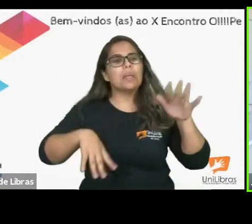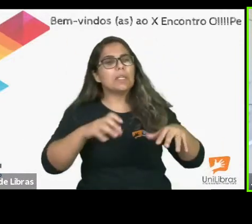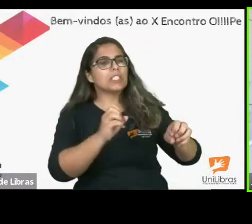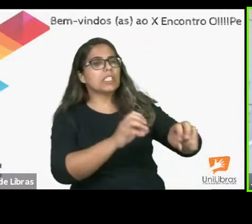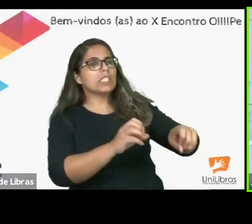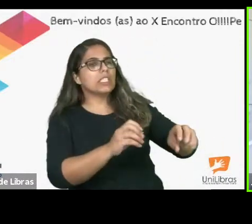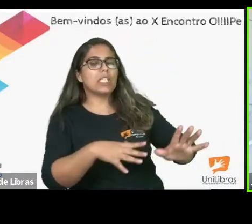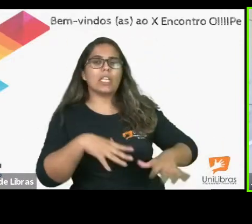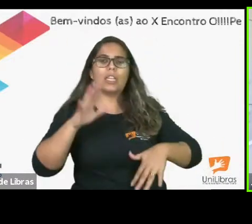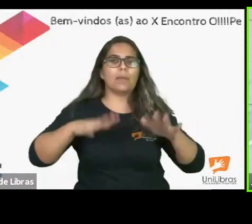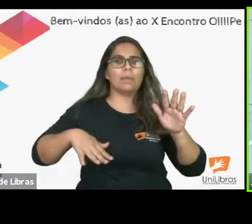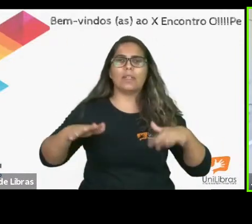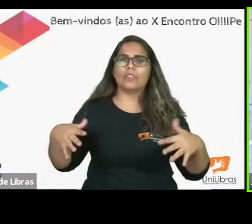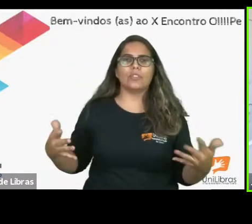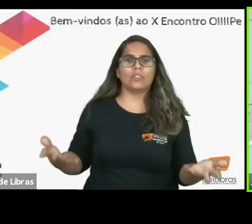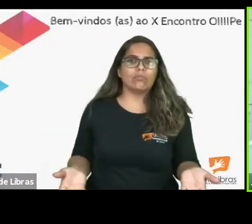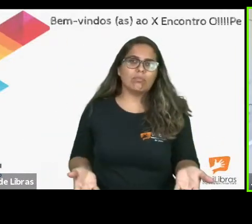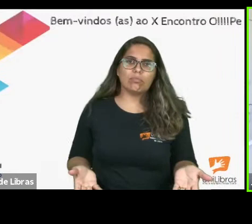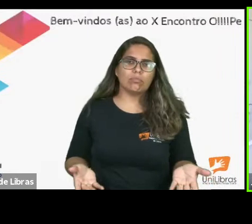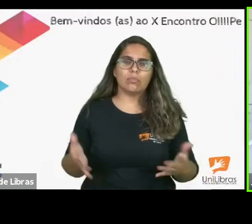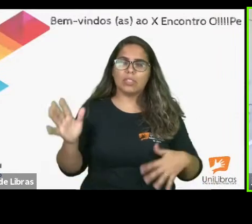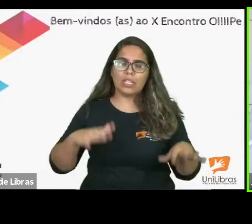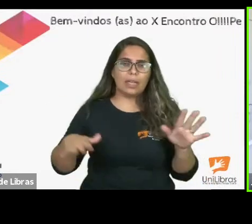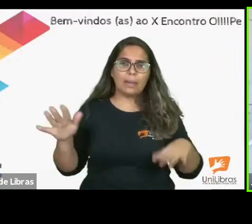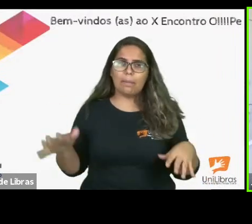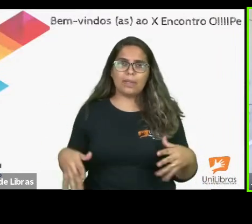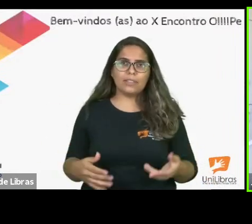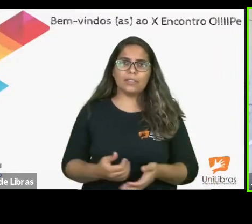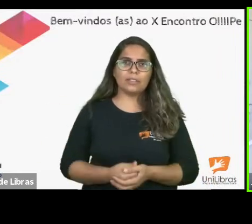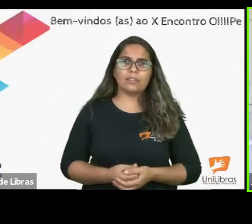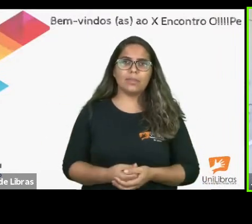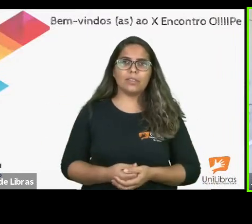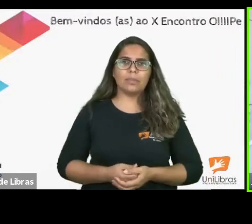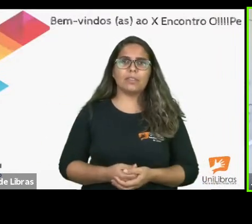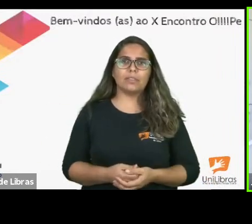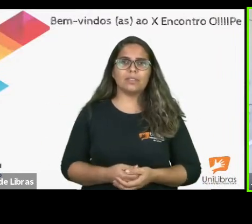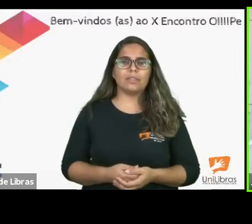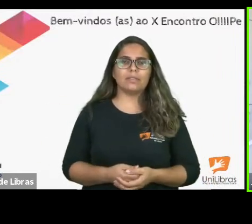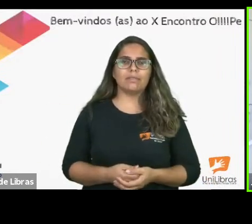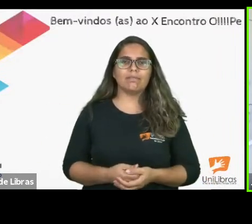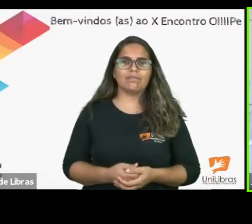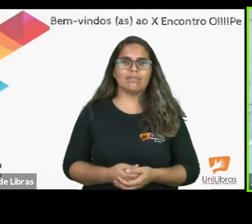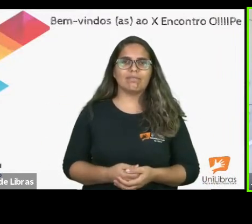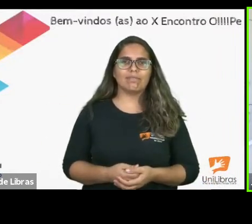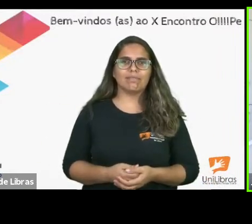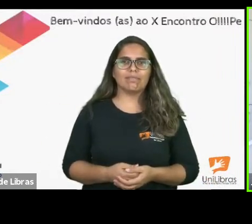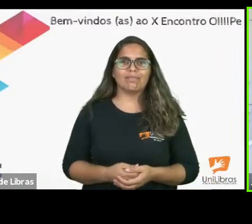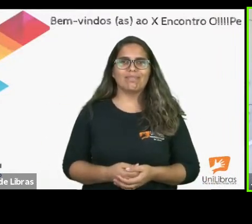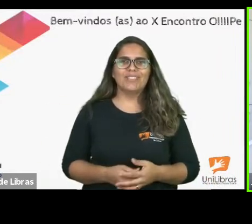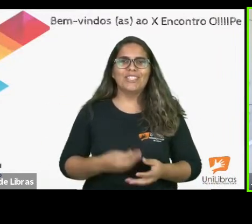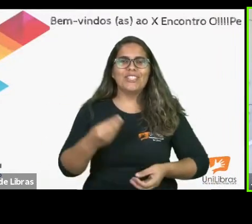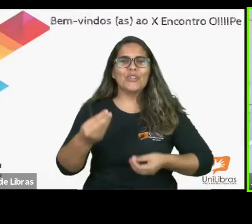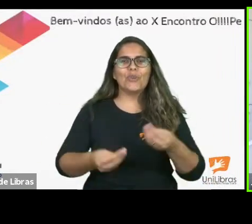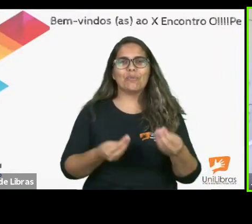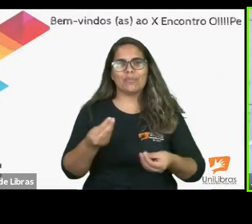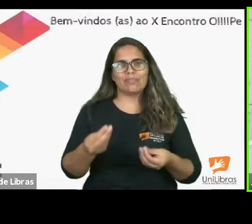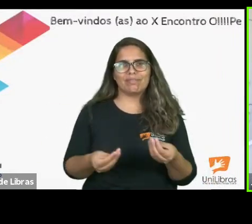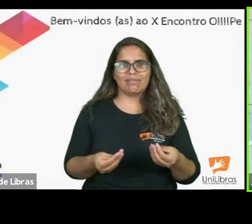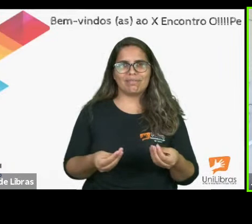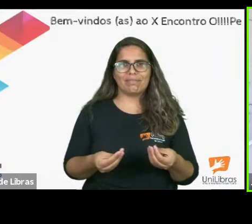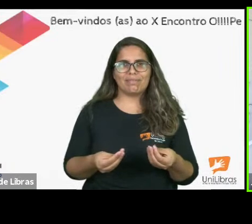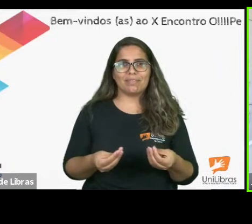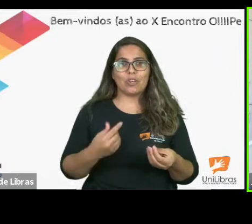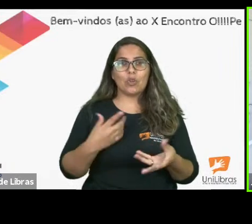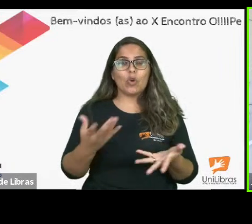hacer. Depende de lo que se considere, de lo que está, de cómo se, digamos,